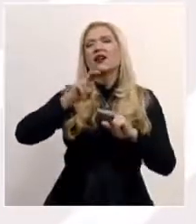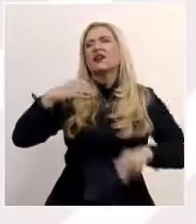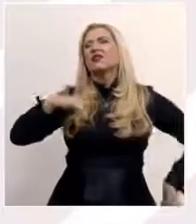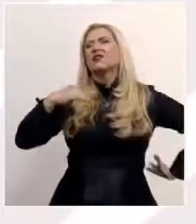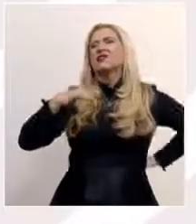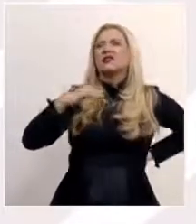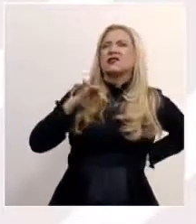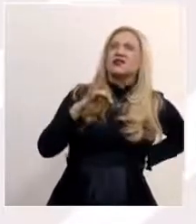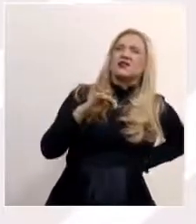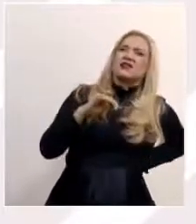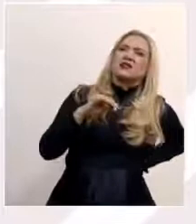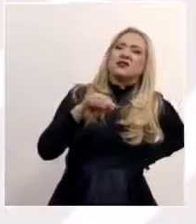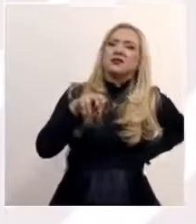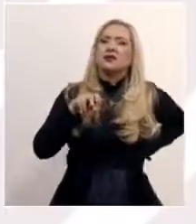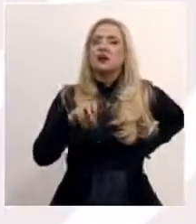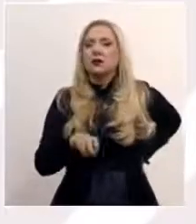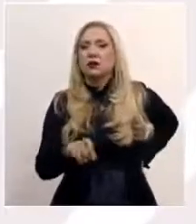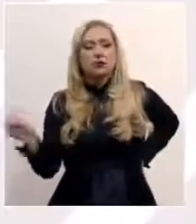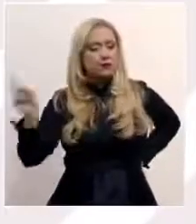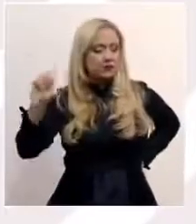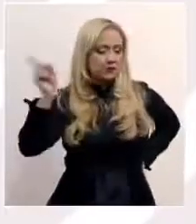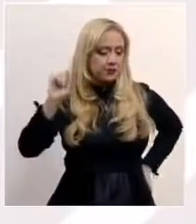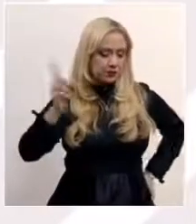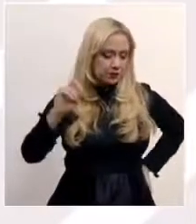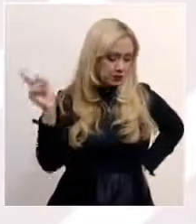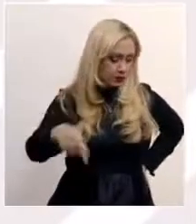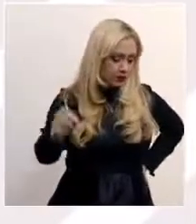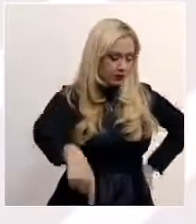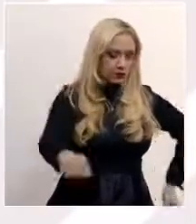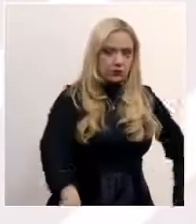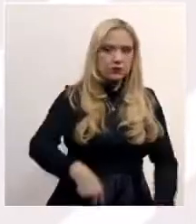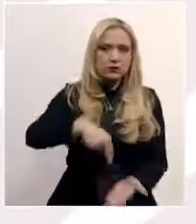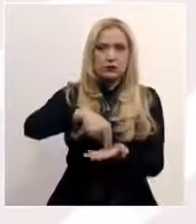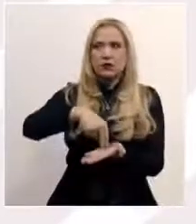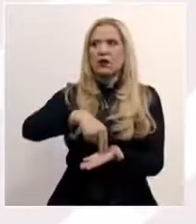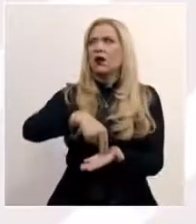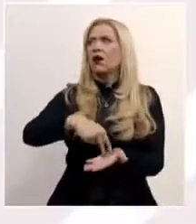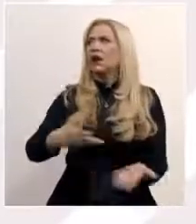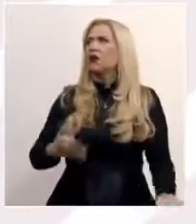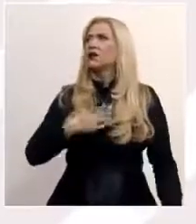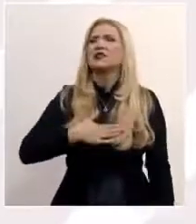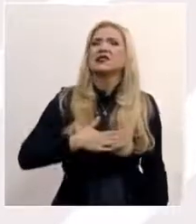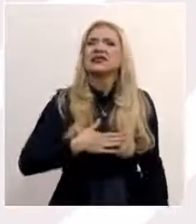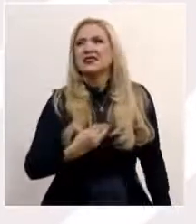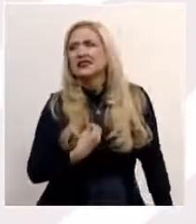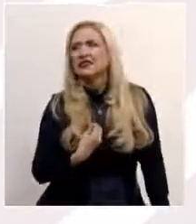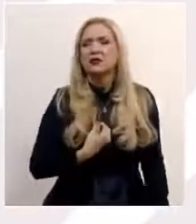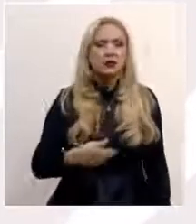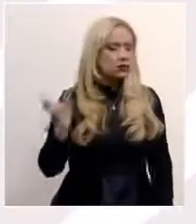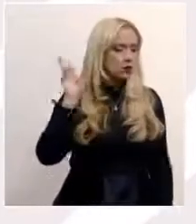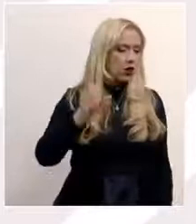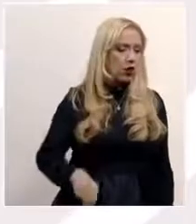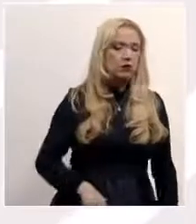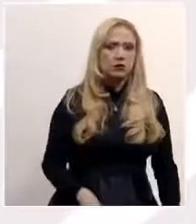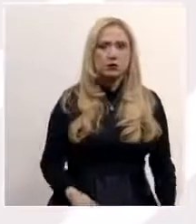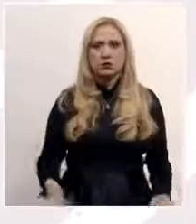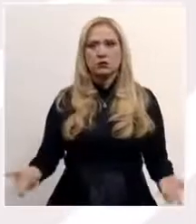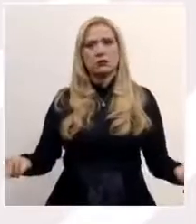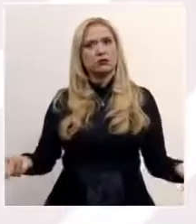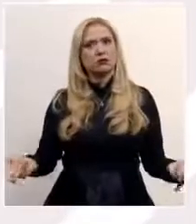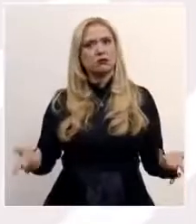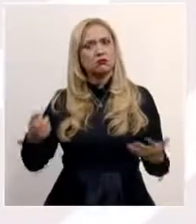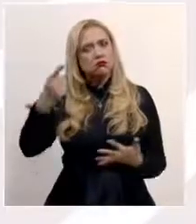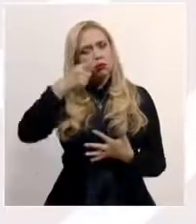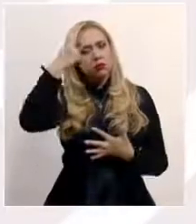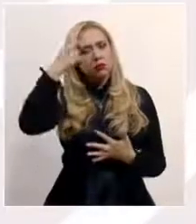de conductas. El hostigamiento laboral en general, ¿no? Nosotros pudimos documentar con casos reales lo que les pasa a ellas, ¿no?